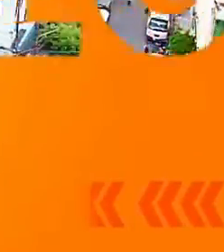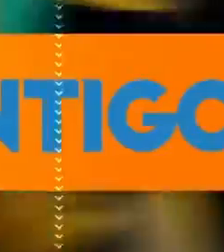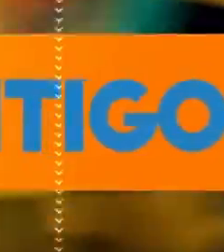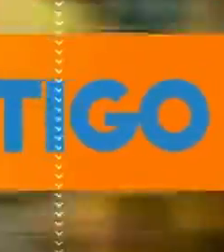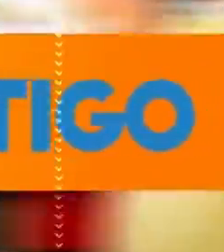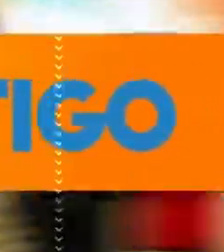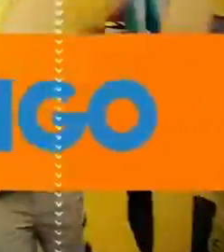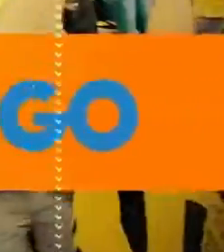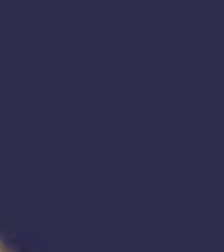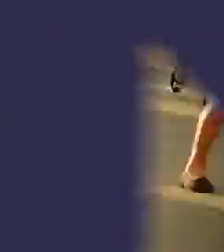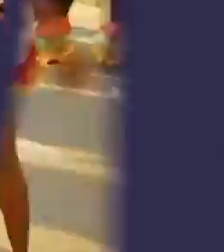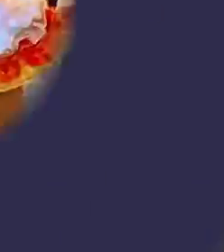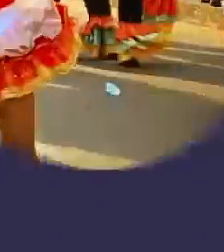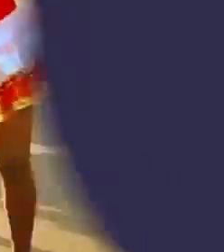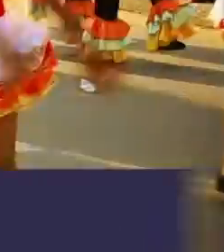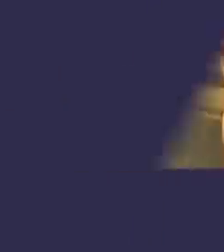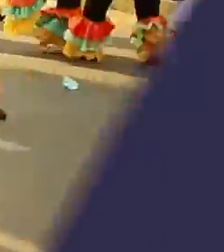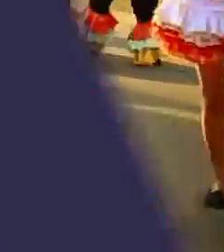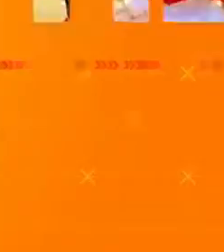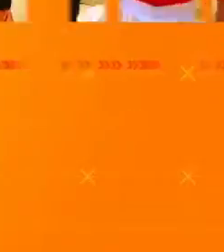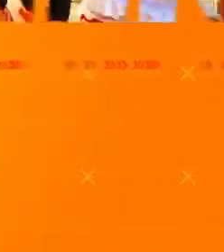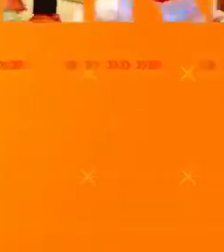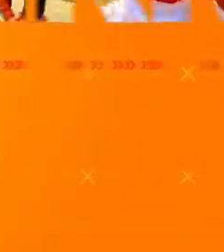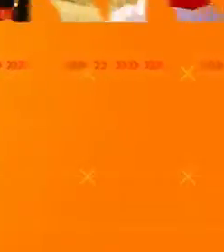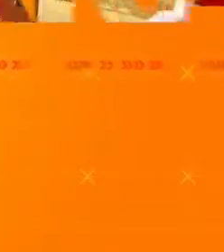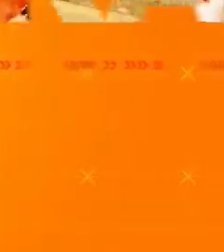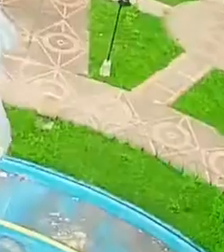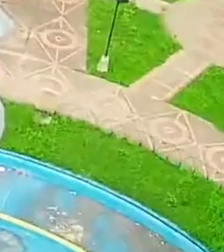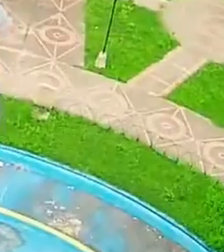estamos con mis padres mi corazón